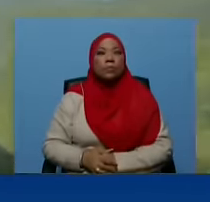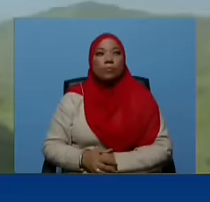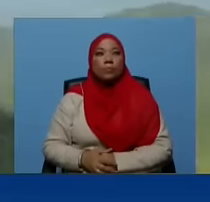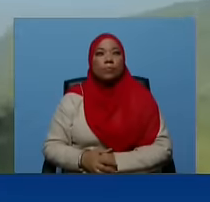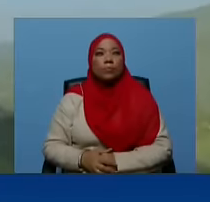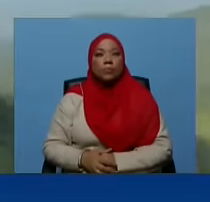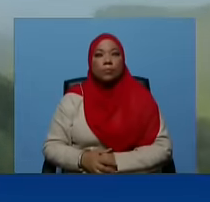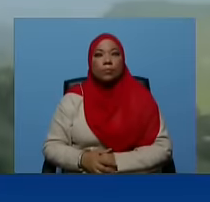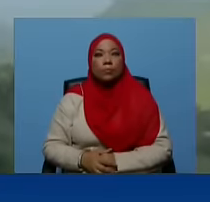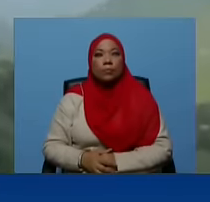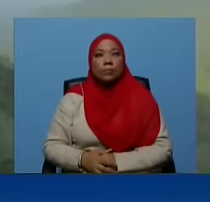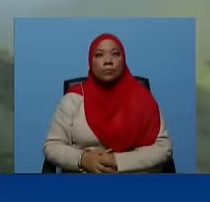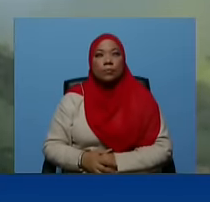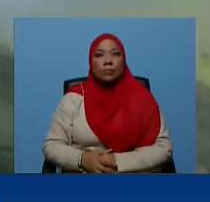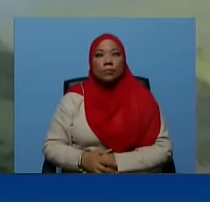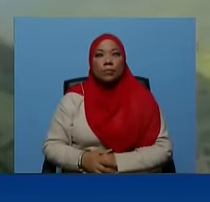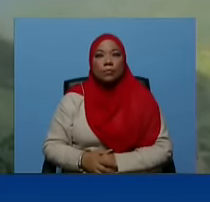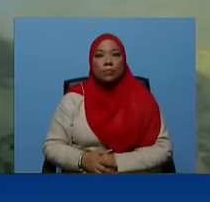fon